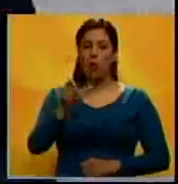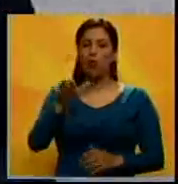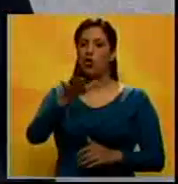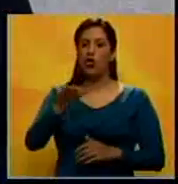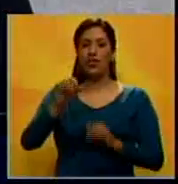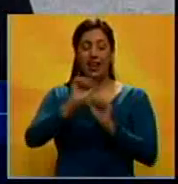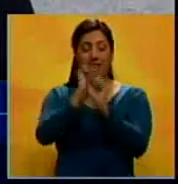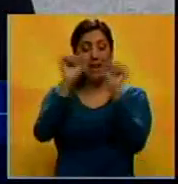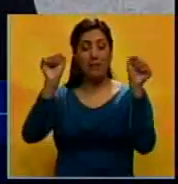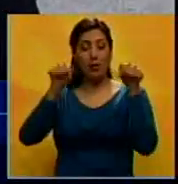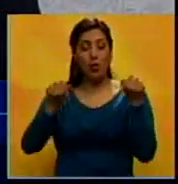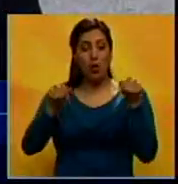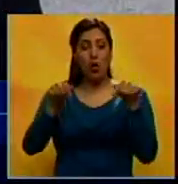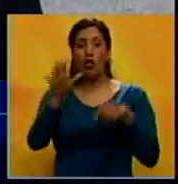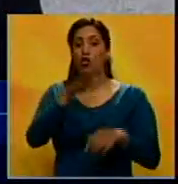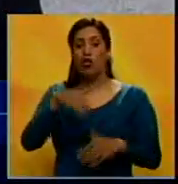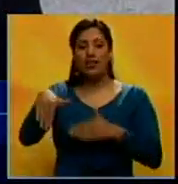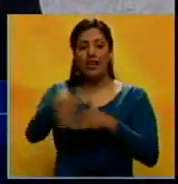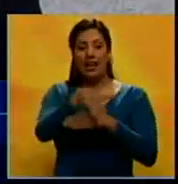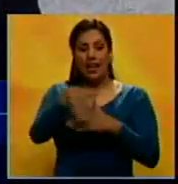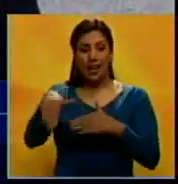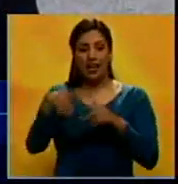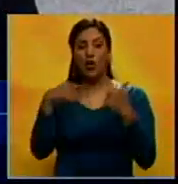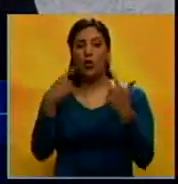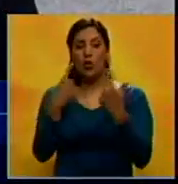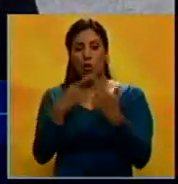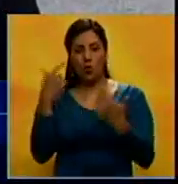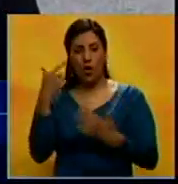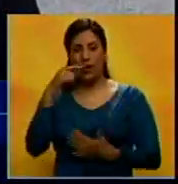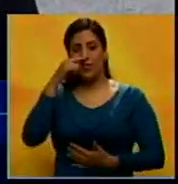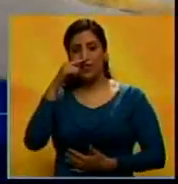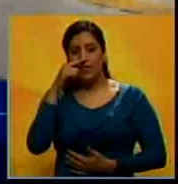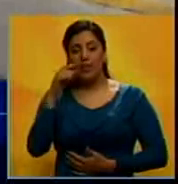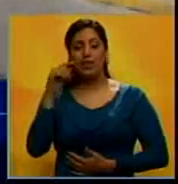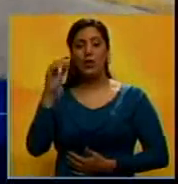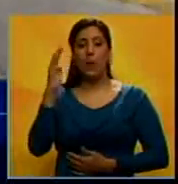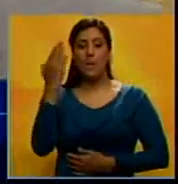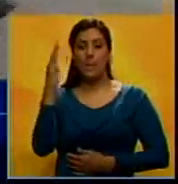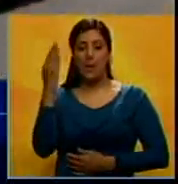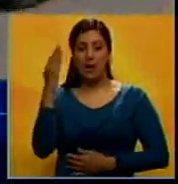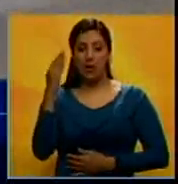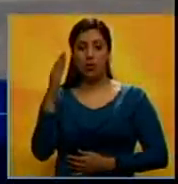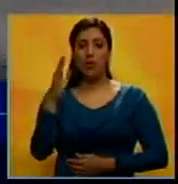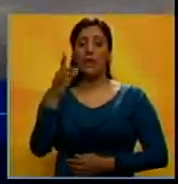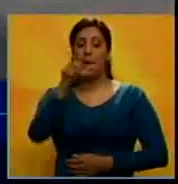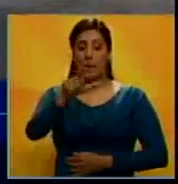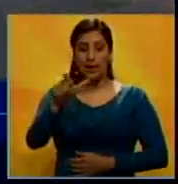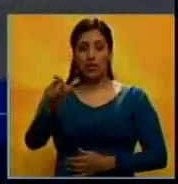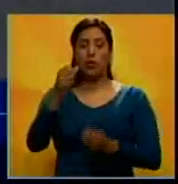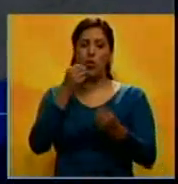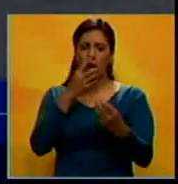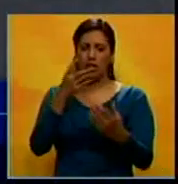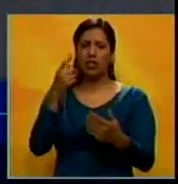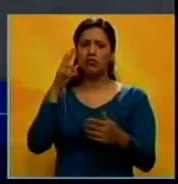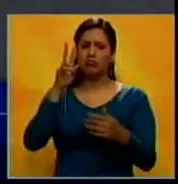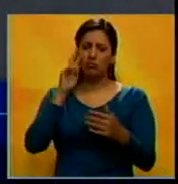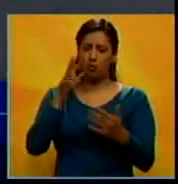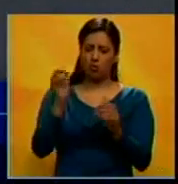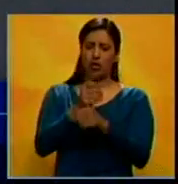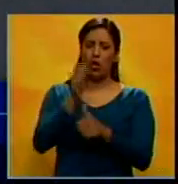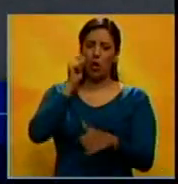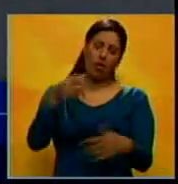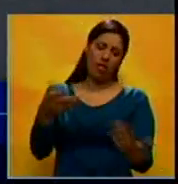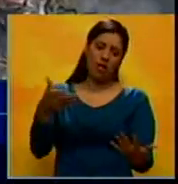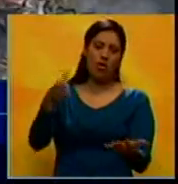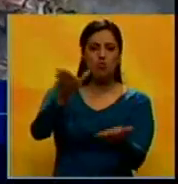hombre ocurrió a primeras horas de la mañana acá en la calle Cangilones de La Tahona, en Baruta. Testigos del crimen cuentan que encontraron el